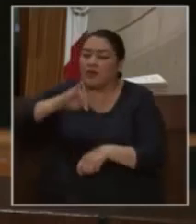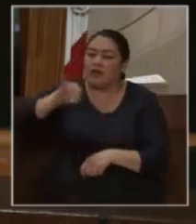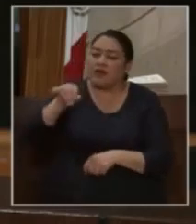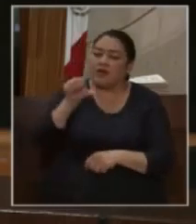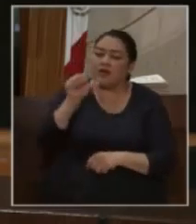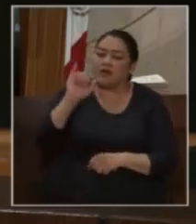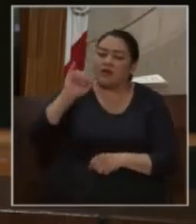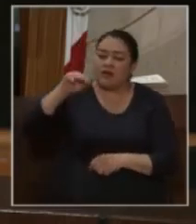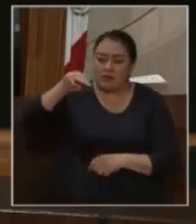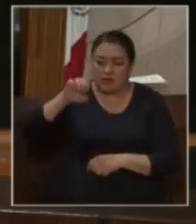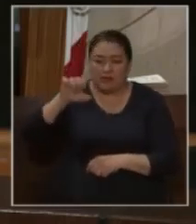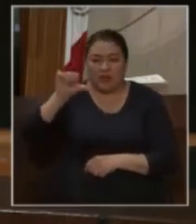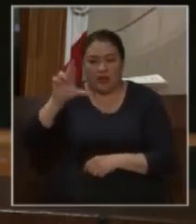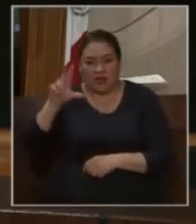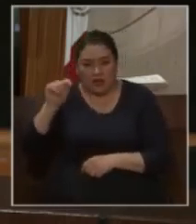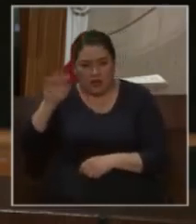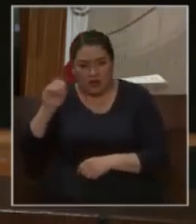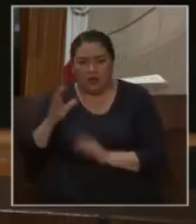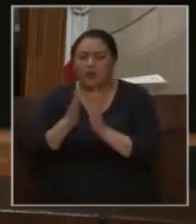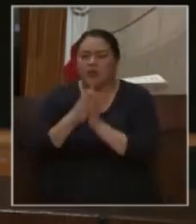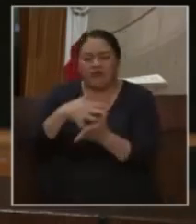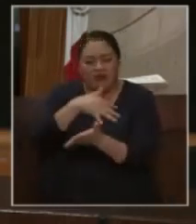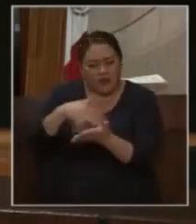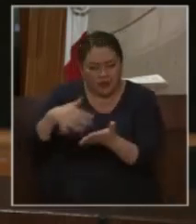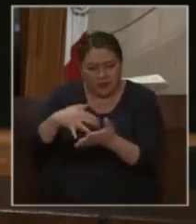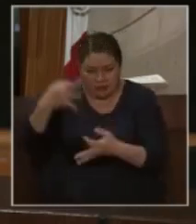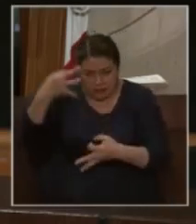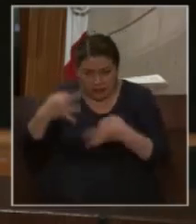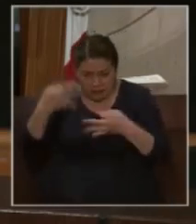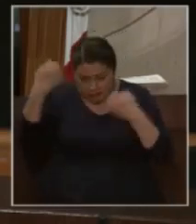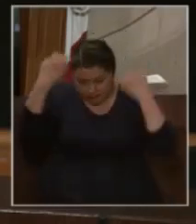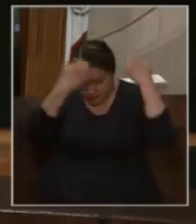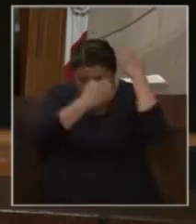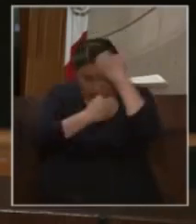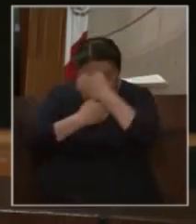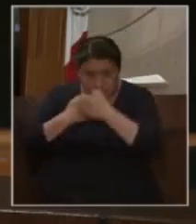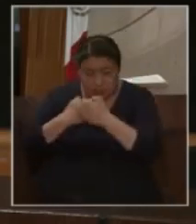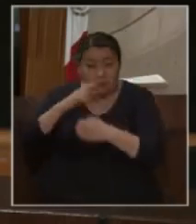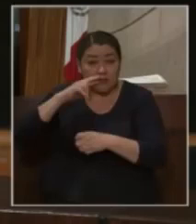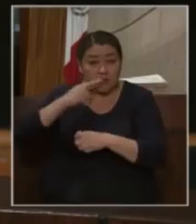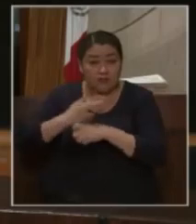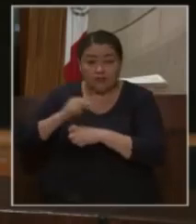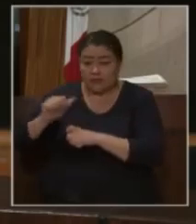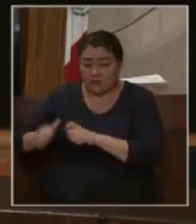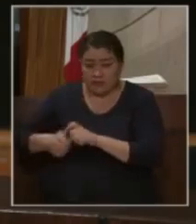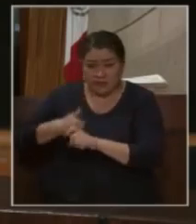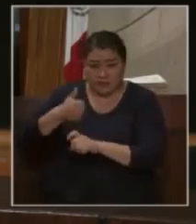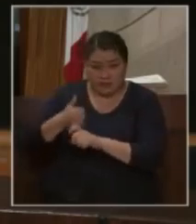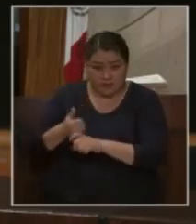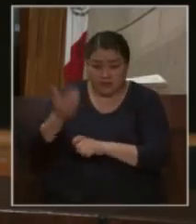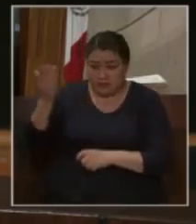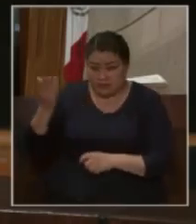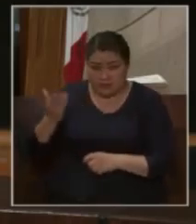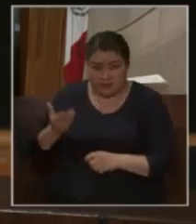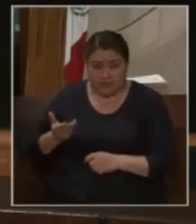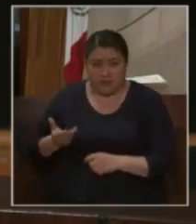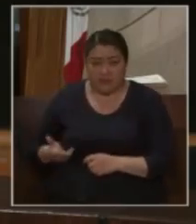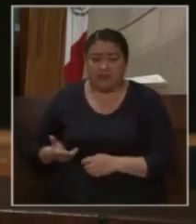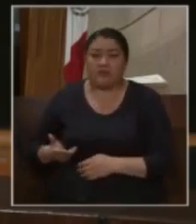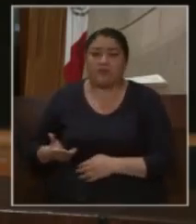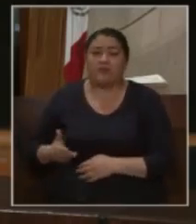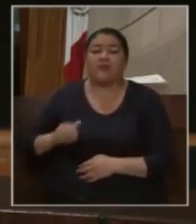Arturo Organista Mondragón, por favor dé cuenta con el proyecto de resolución que somete a consideración de este Pleno la ponencia